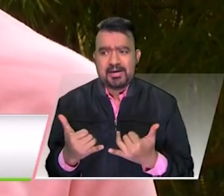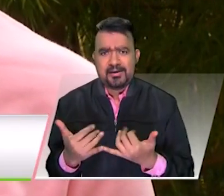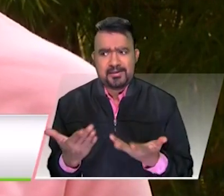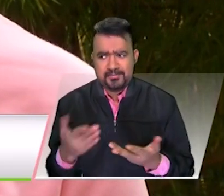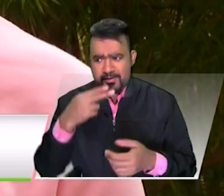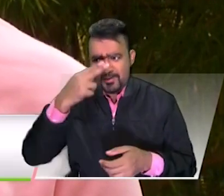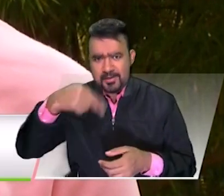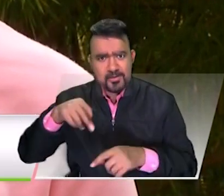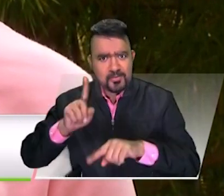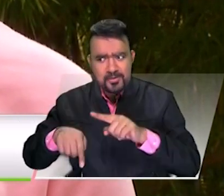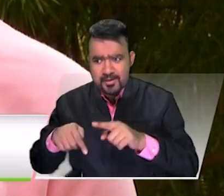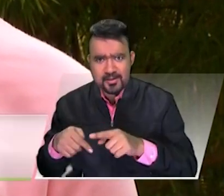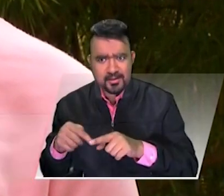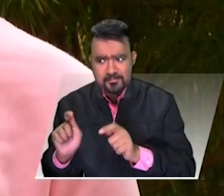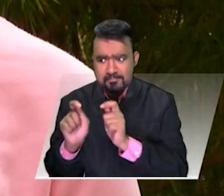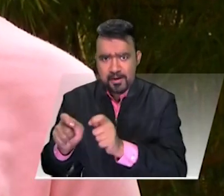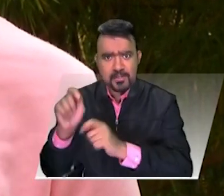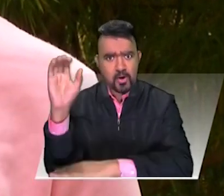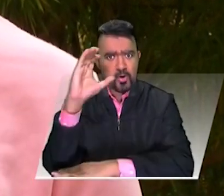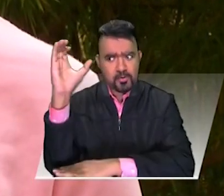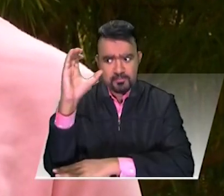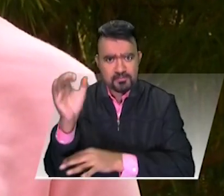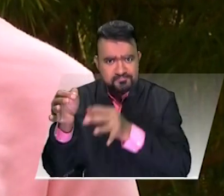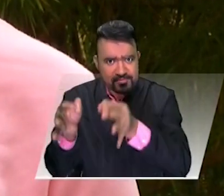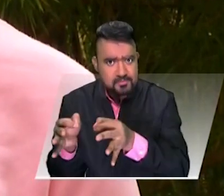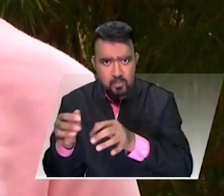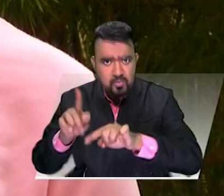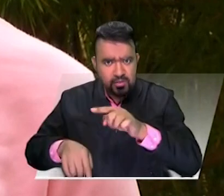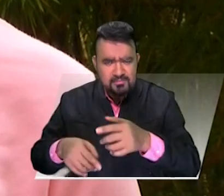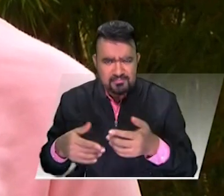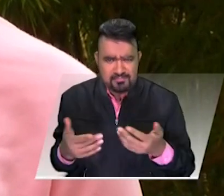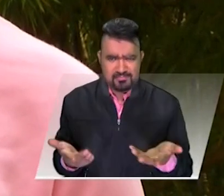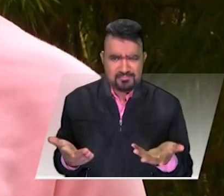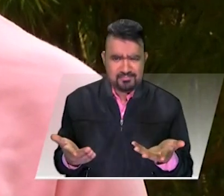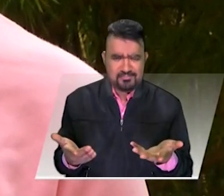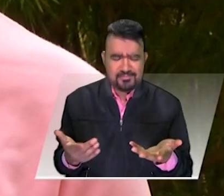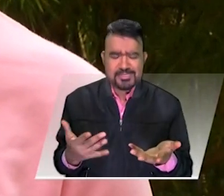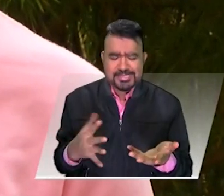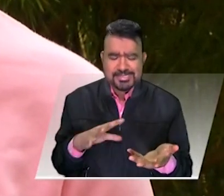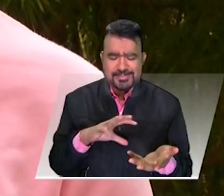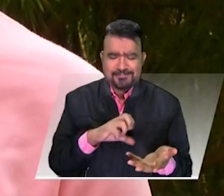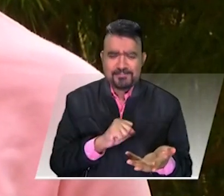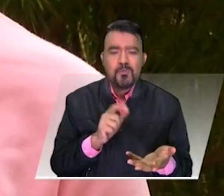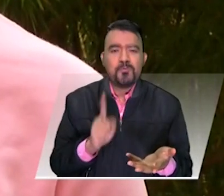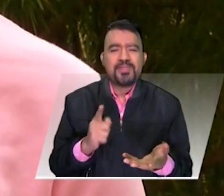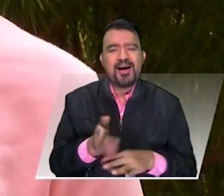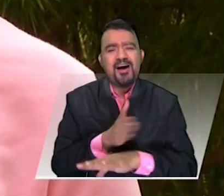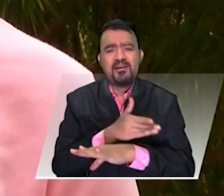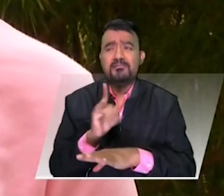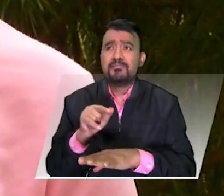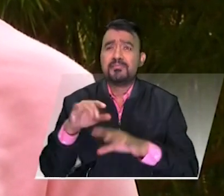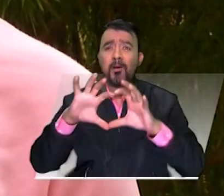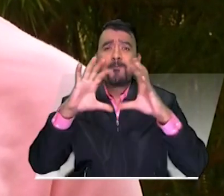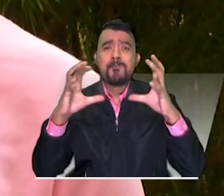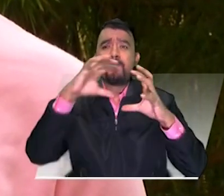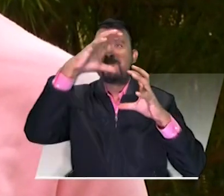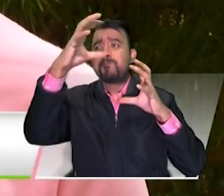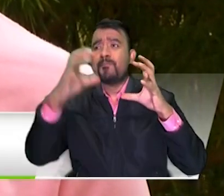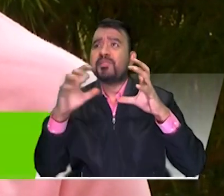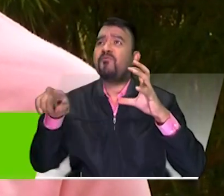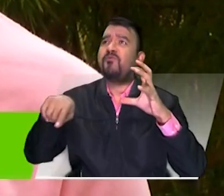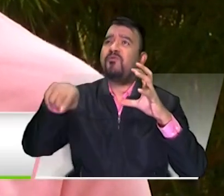ante esta situación hemos representado a colombia en diversos acontecimientos internacionales es más